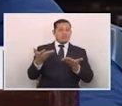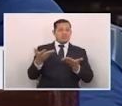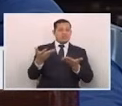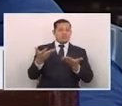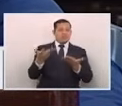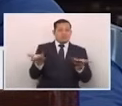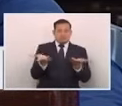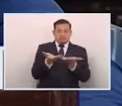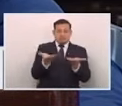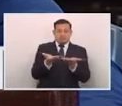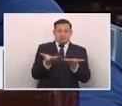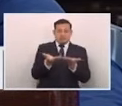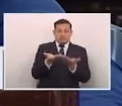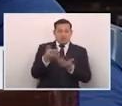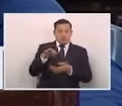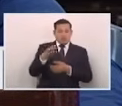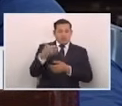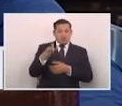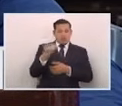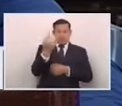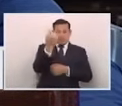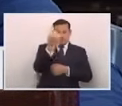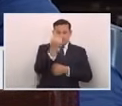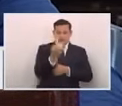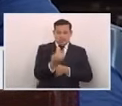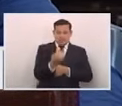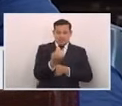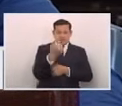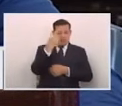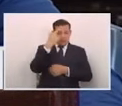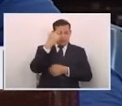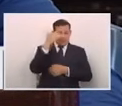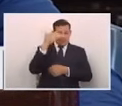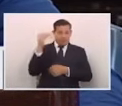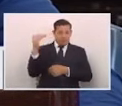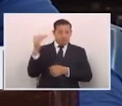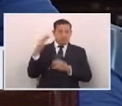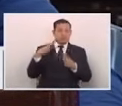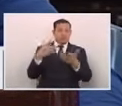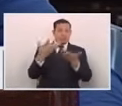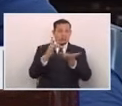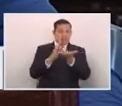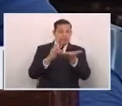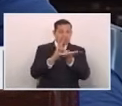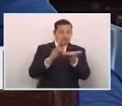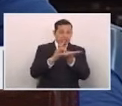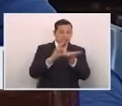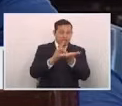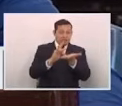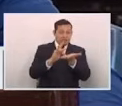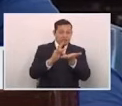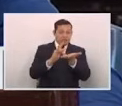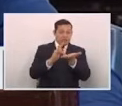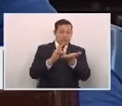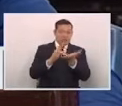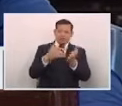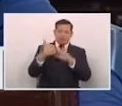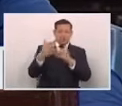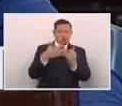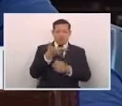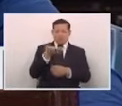cual hacen uso personajes políticos para lucrarse de cualquier